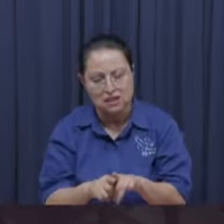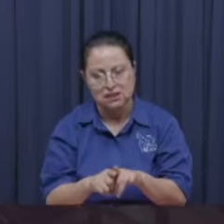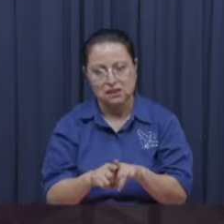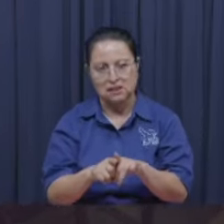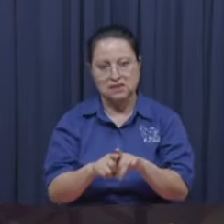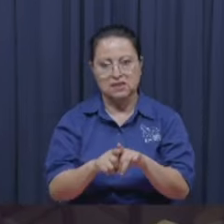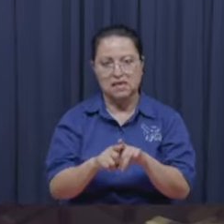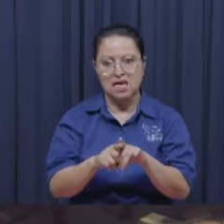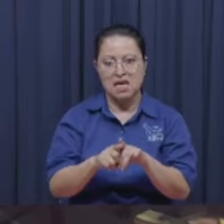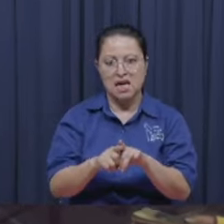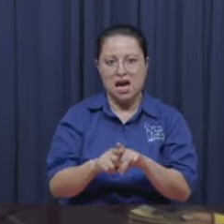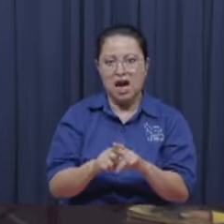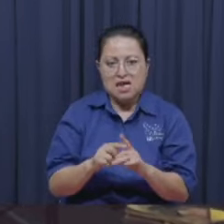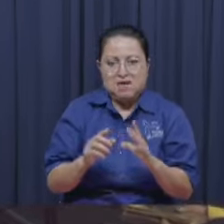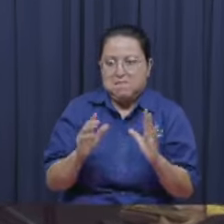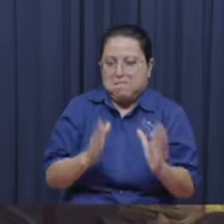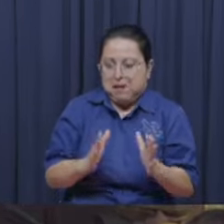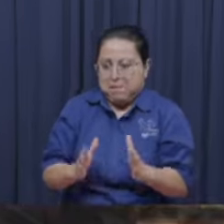alerta Corea del Sur.